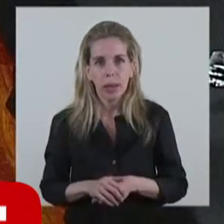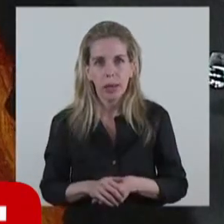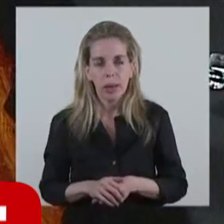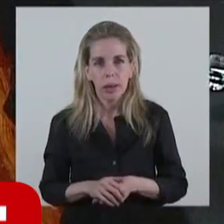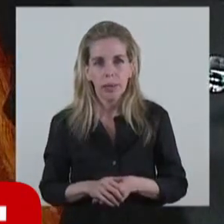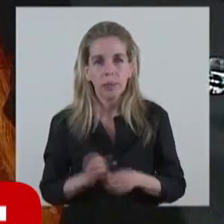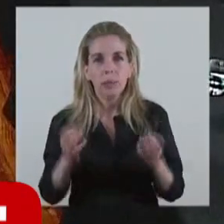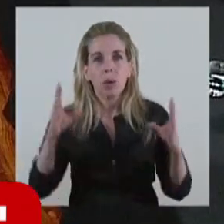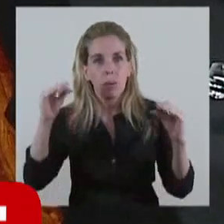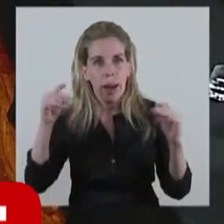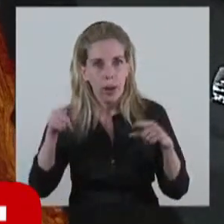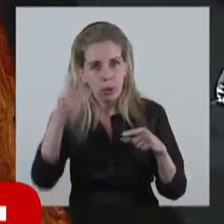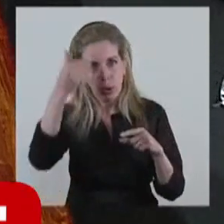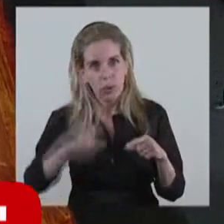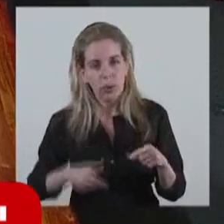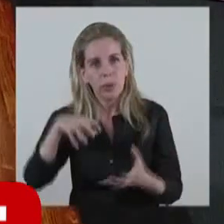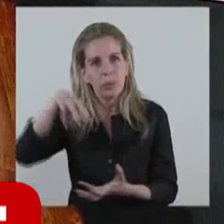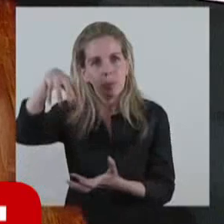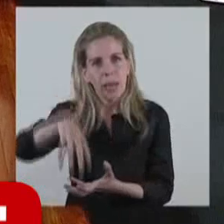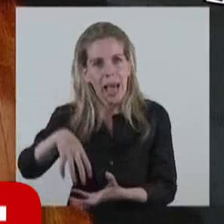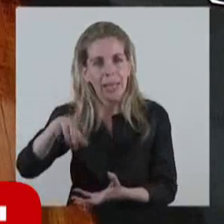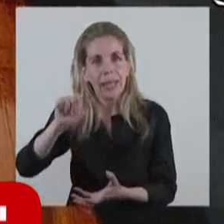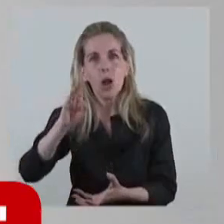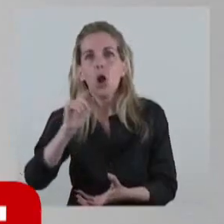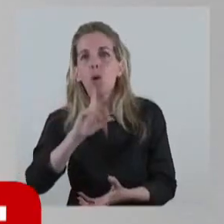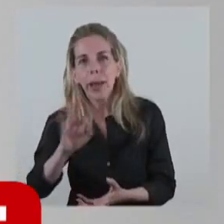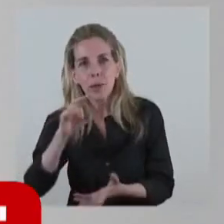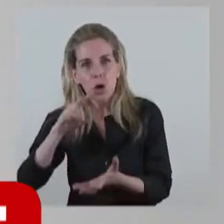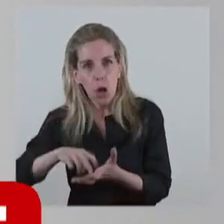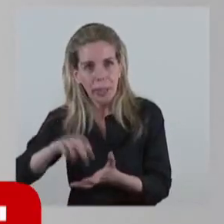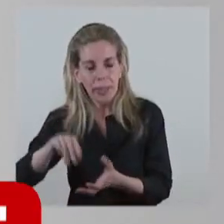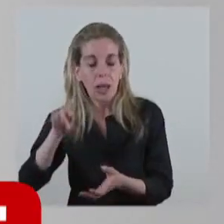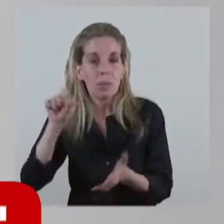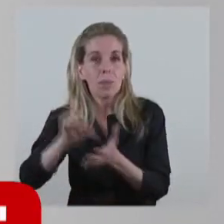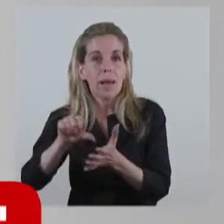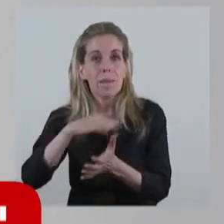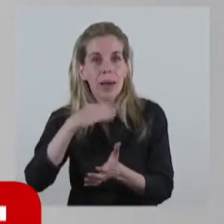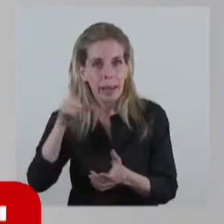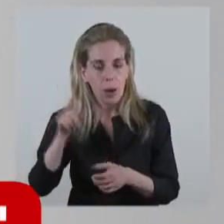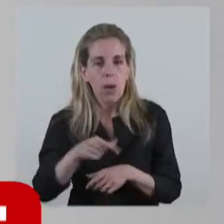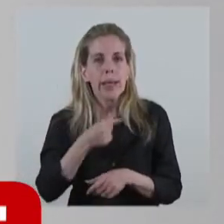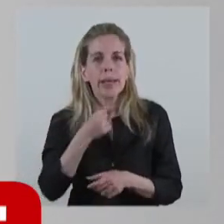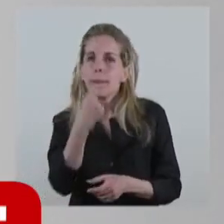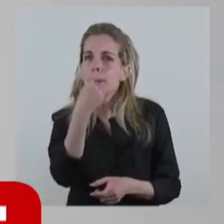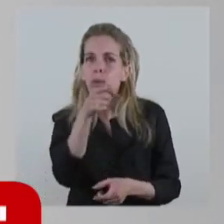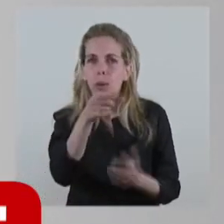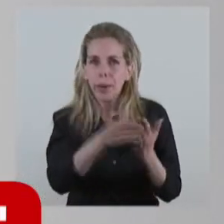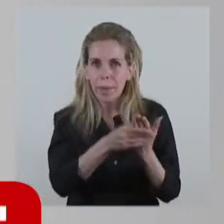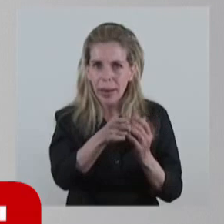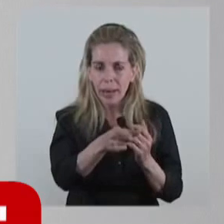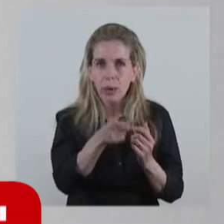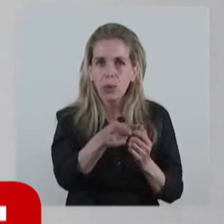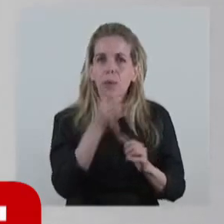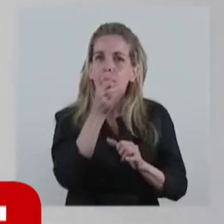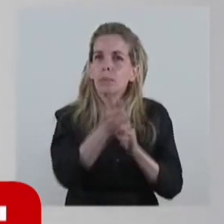Buenas noches, Juan Pablo Peralta, de la agencia Globation y SMC Noticias México. Ministro, le quería consultar, usted decía